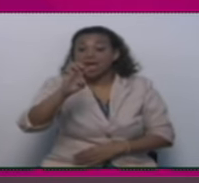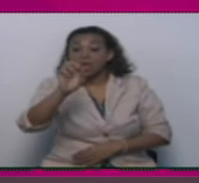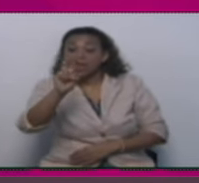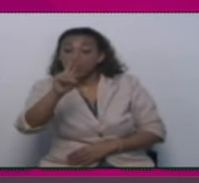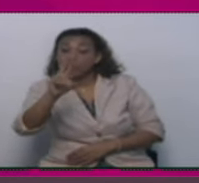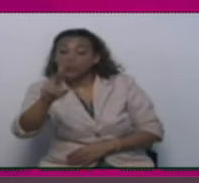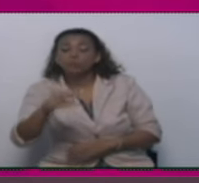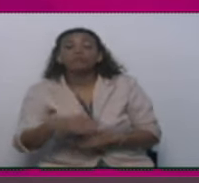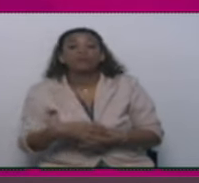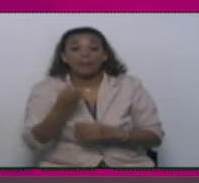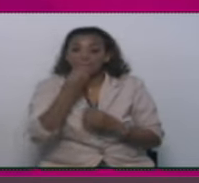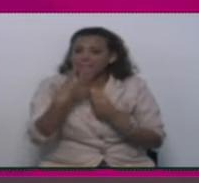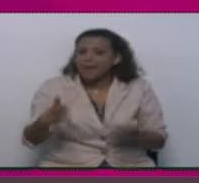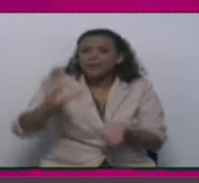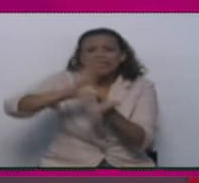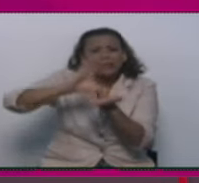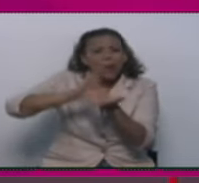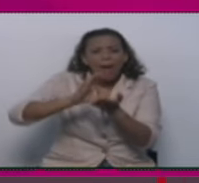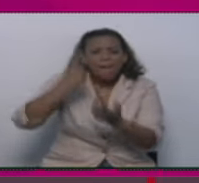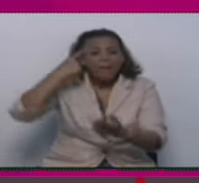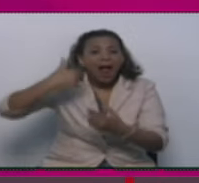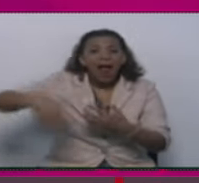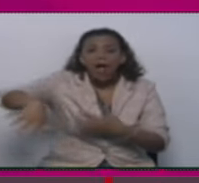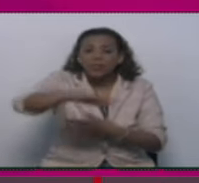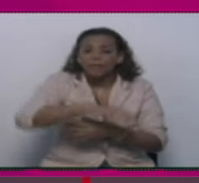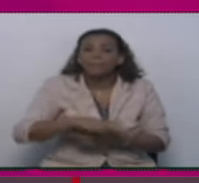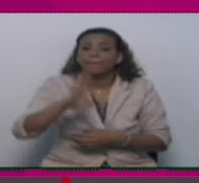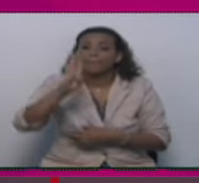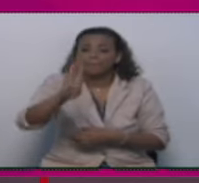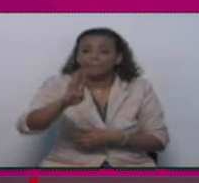Si hay una ciudad hermosa frente al Mediterráneo es Beirut,